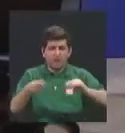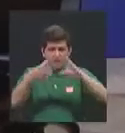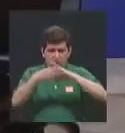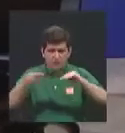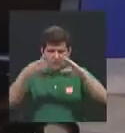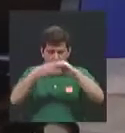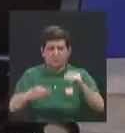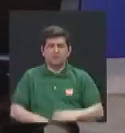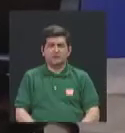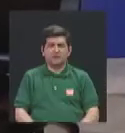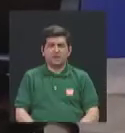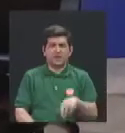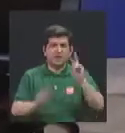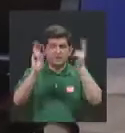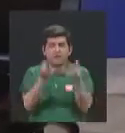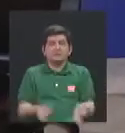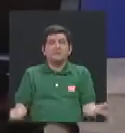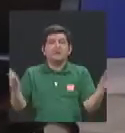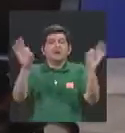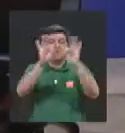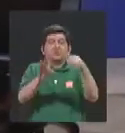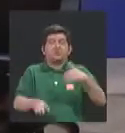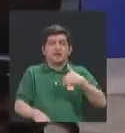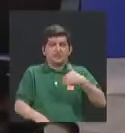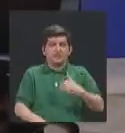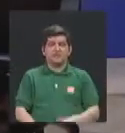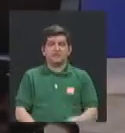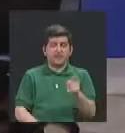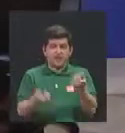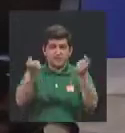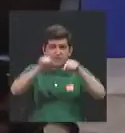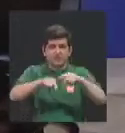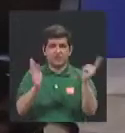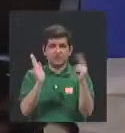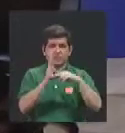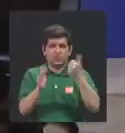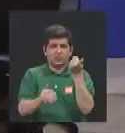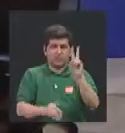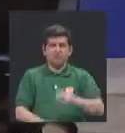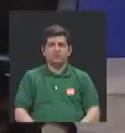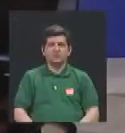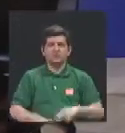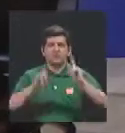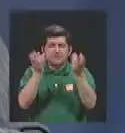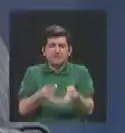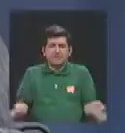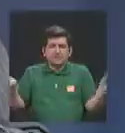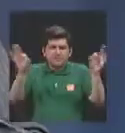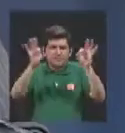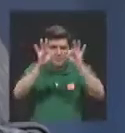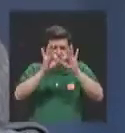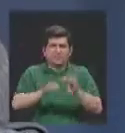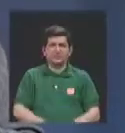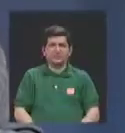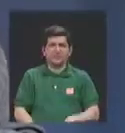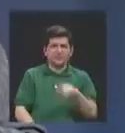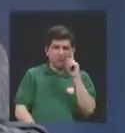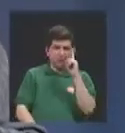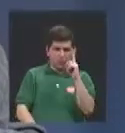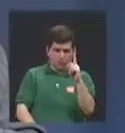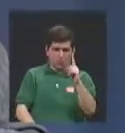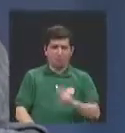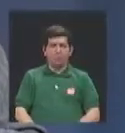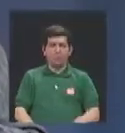que es tema fundamental, ¿verdad? Claro. En este caso, el tema 2012. Claro. El tema fundamental, uno de los